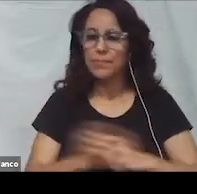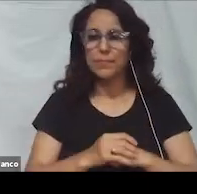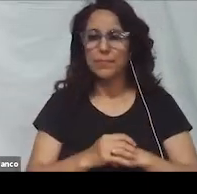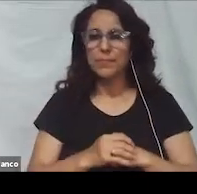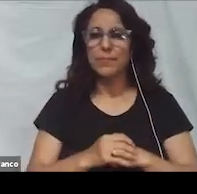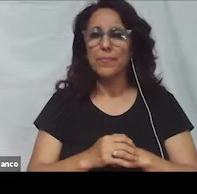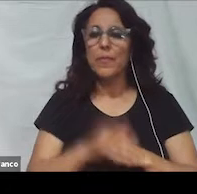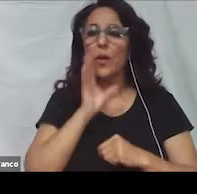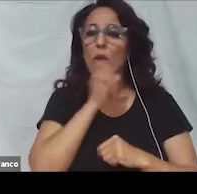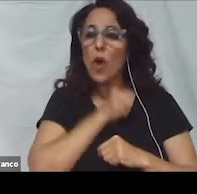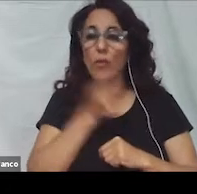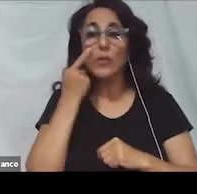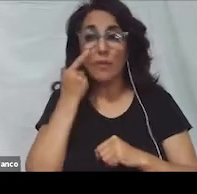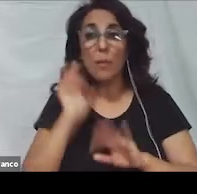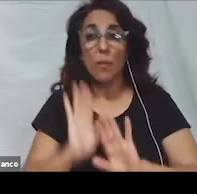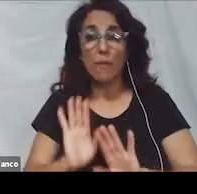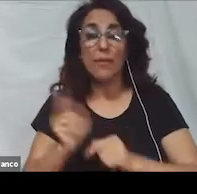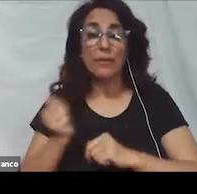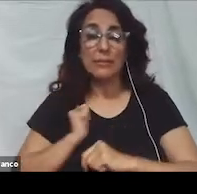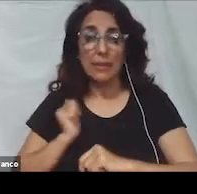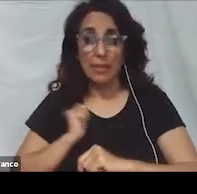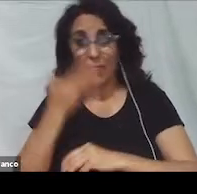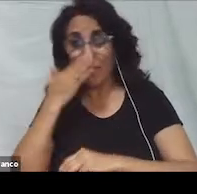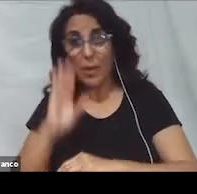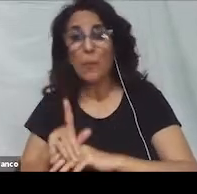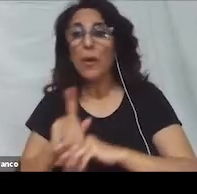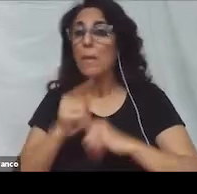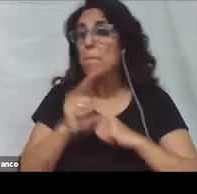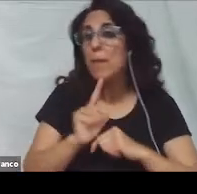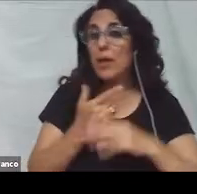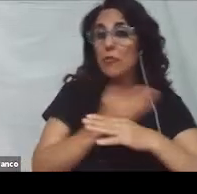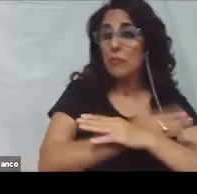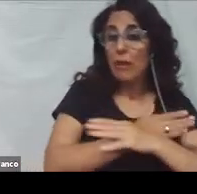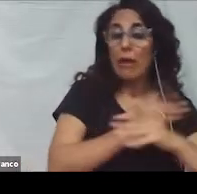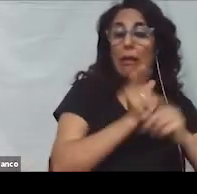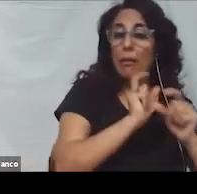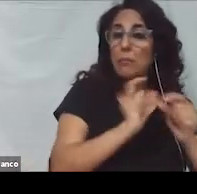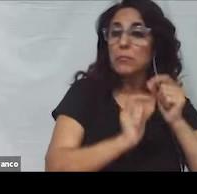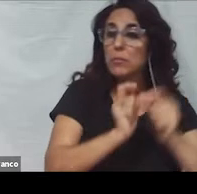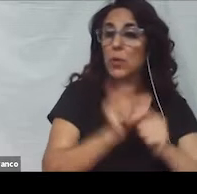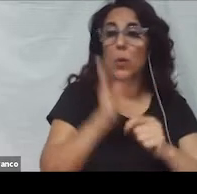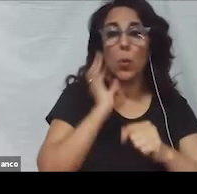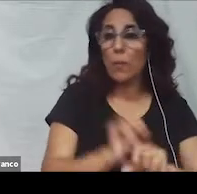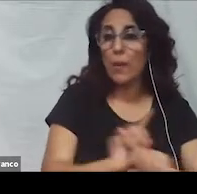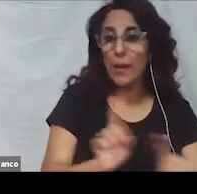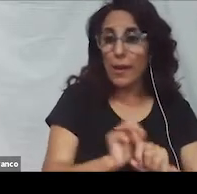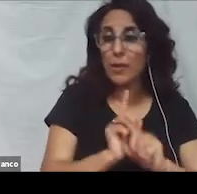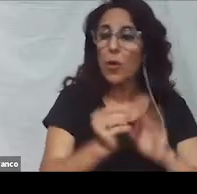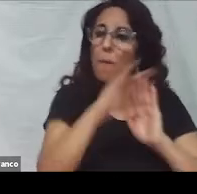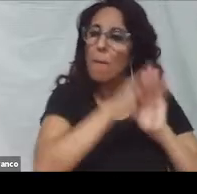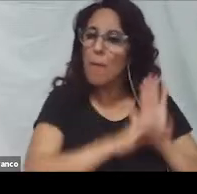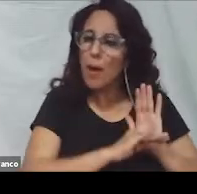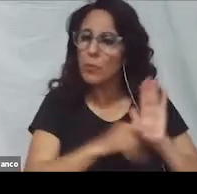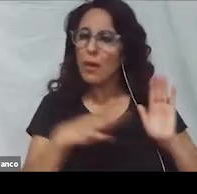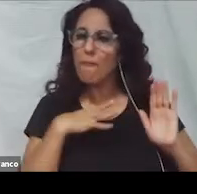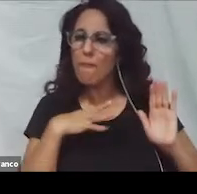cómo vamos a hacer esto a nivel código. Pero si nuestra estructura está muy enredada o no cumple ciertas pautas, bueno, la persona no va